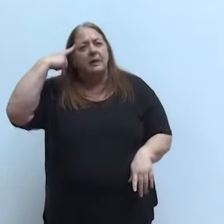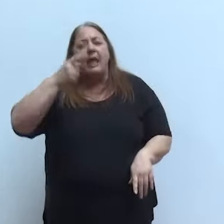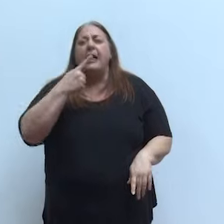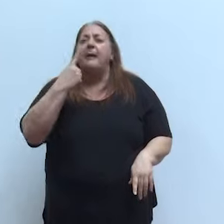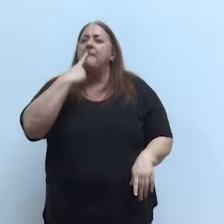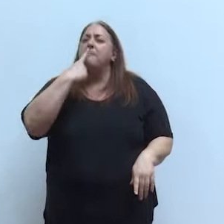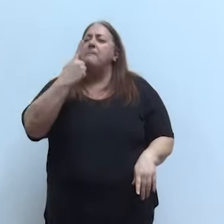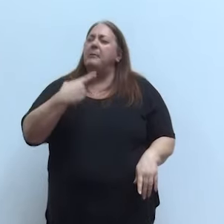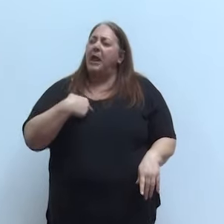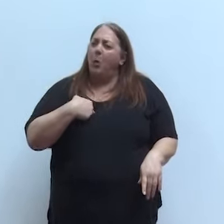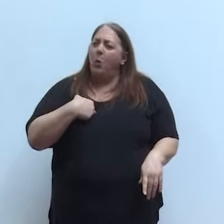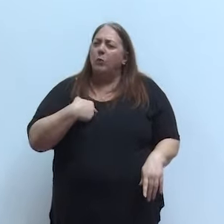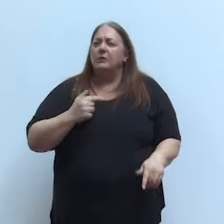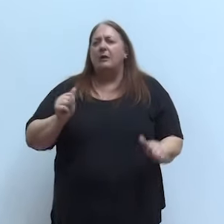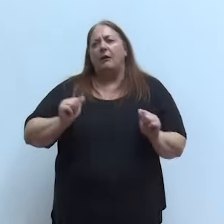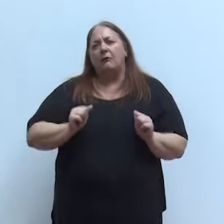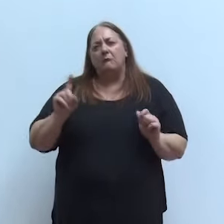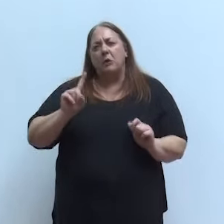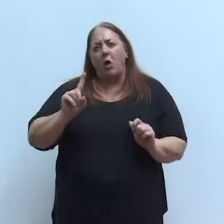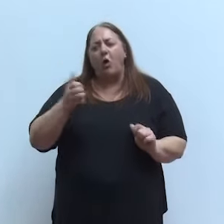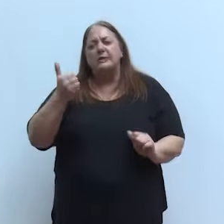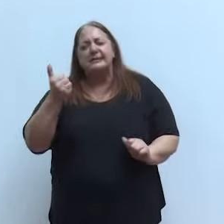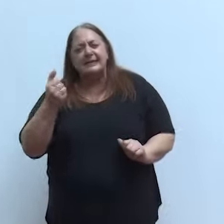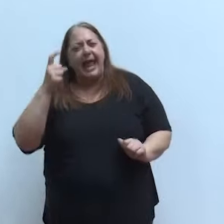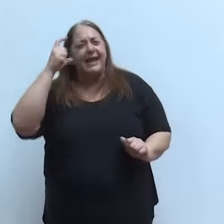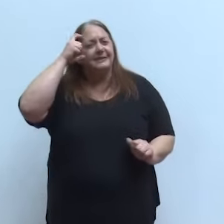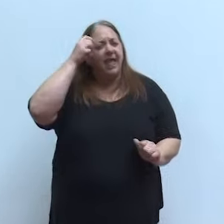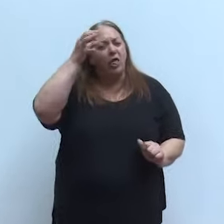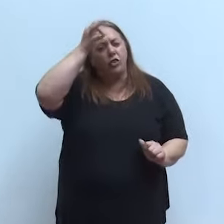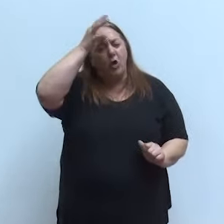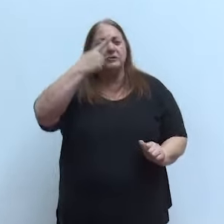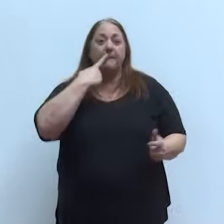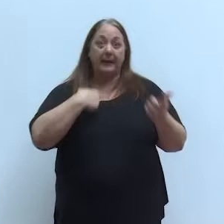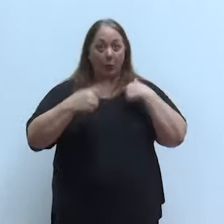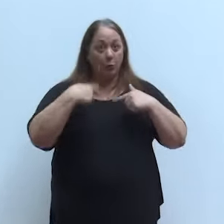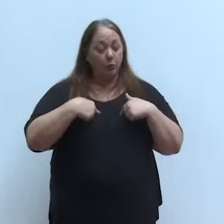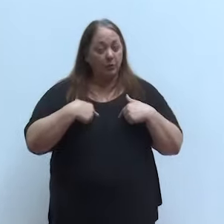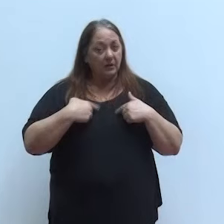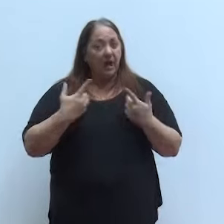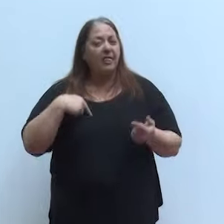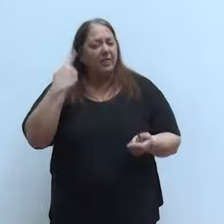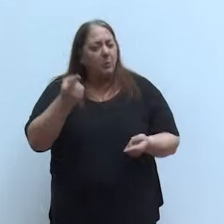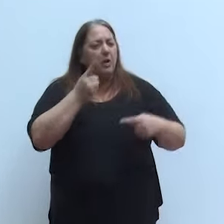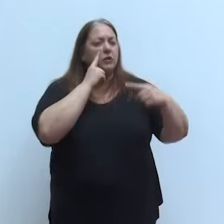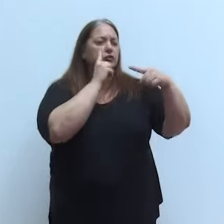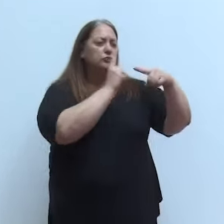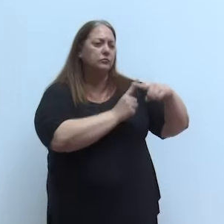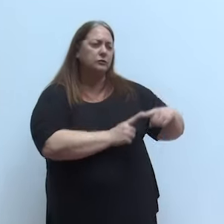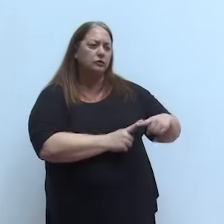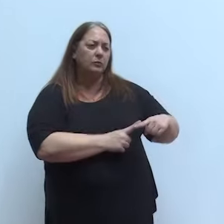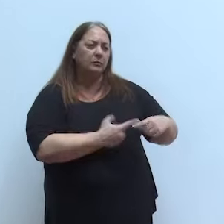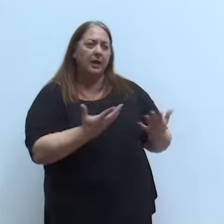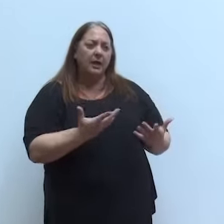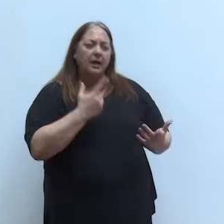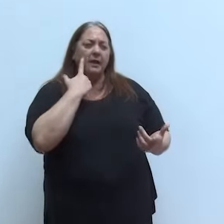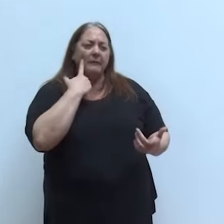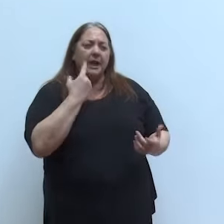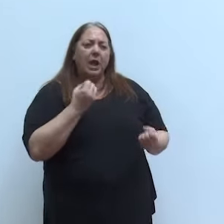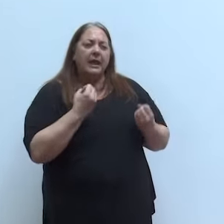recién sino usar seis 10 preguntas 12 preguntas y luego sumarlas para ver por ejemplo cuán progresista